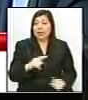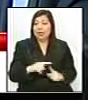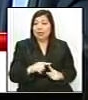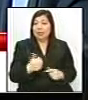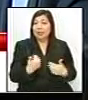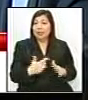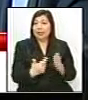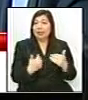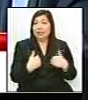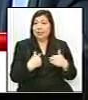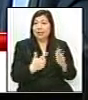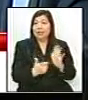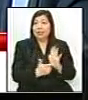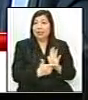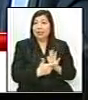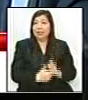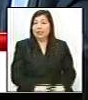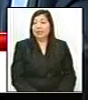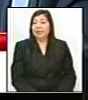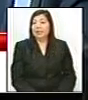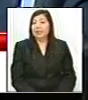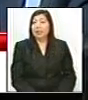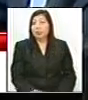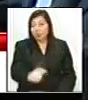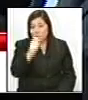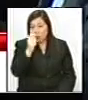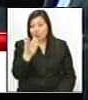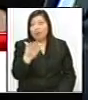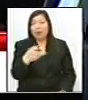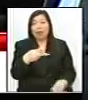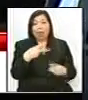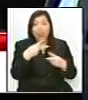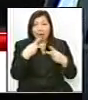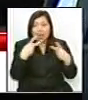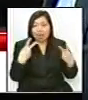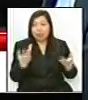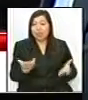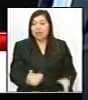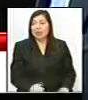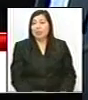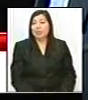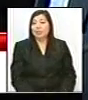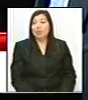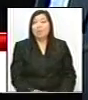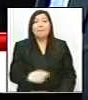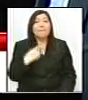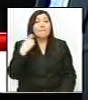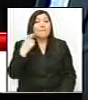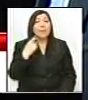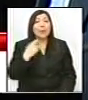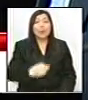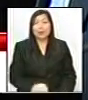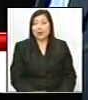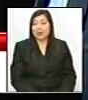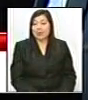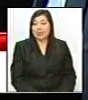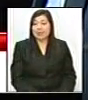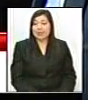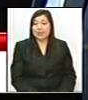tienen ley, pero falta Tumbes, Iquitos y Puno.